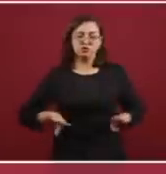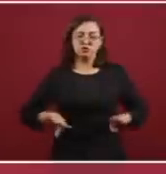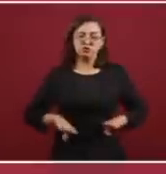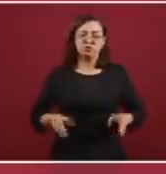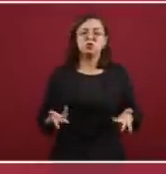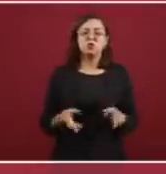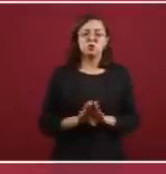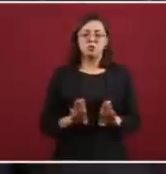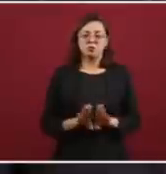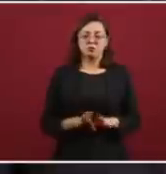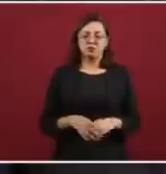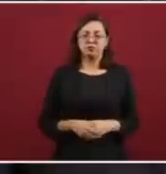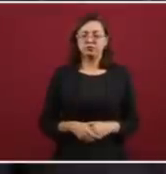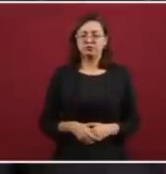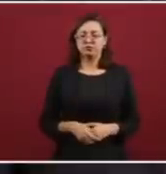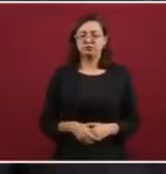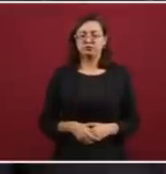medios.